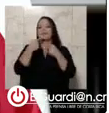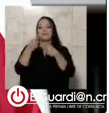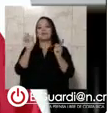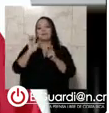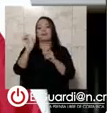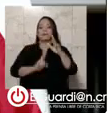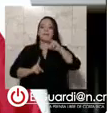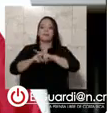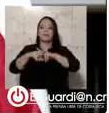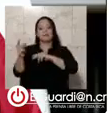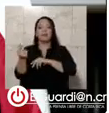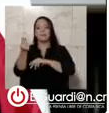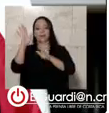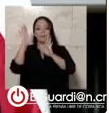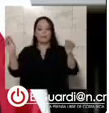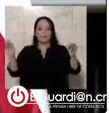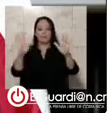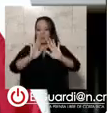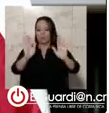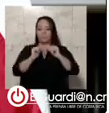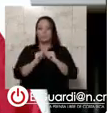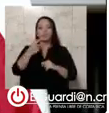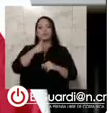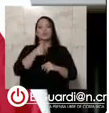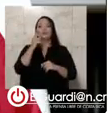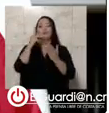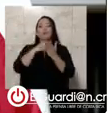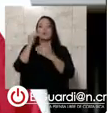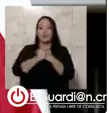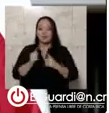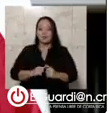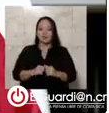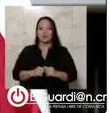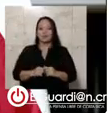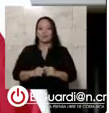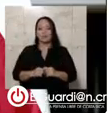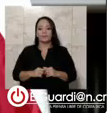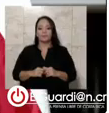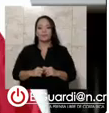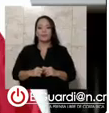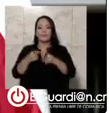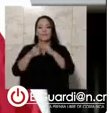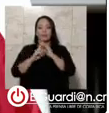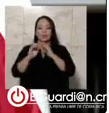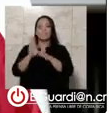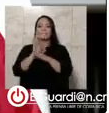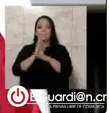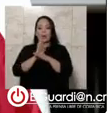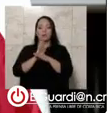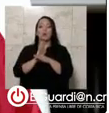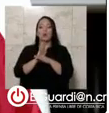y aparece la plata. Nosotros tenemos un proyecto de un préstamo del Banco Centroamericano